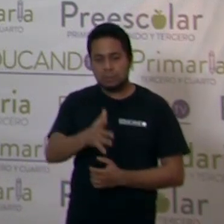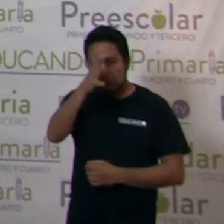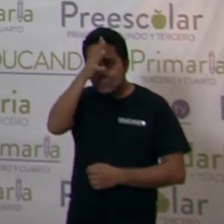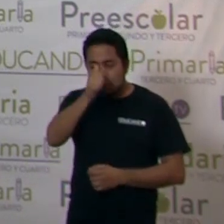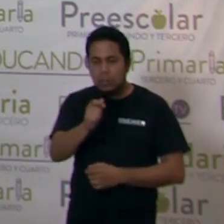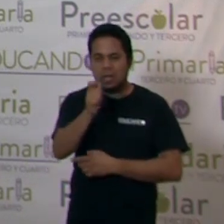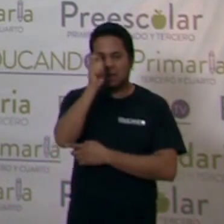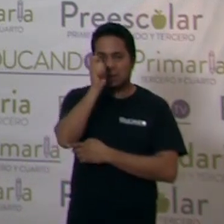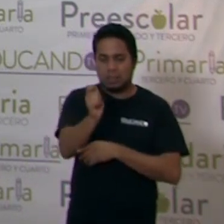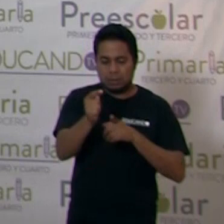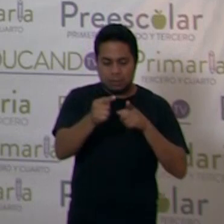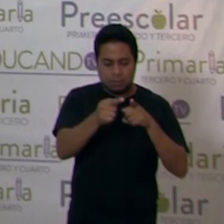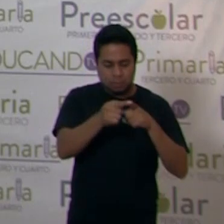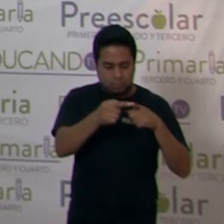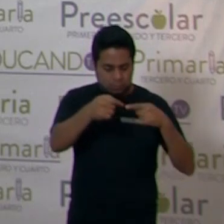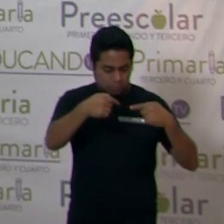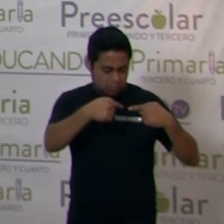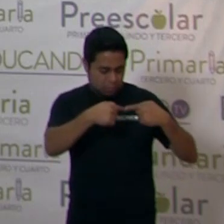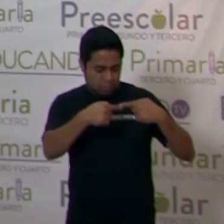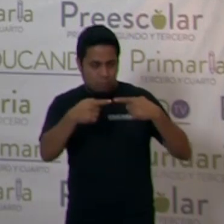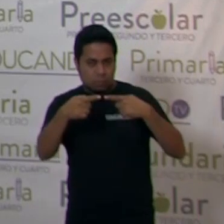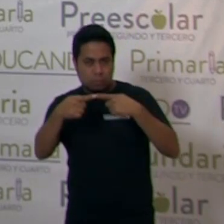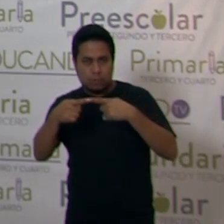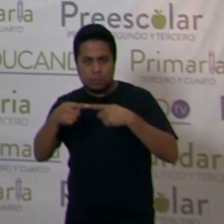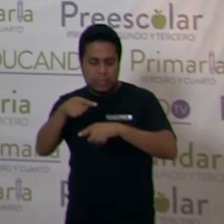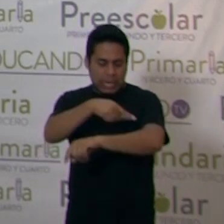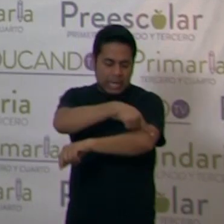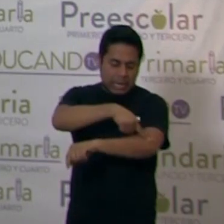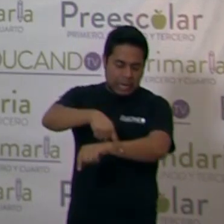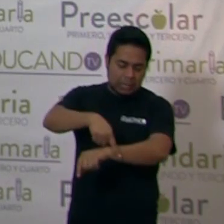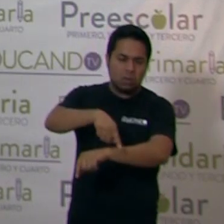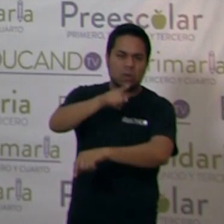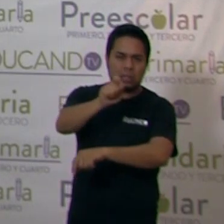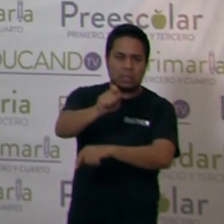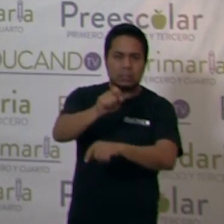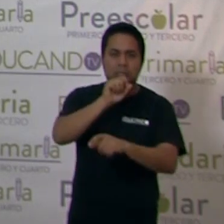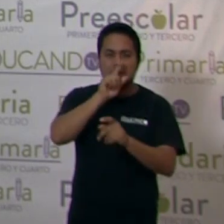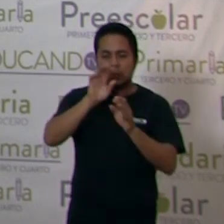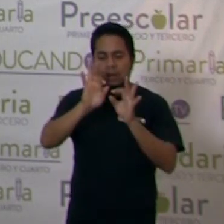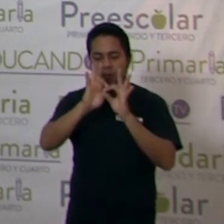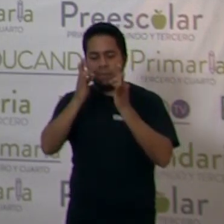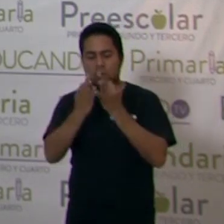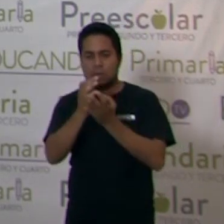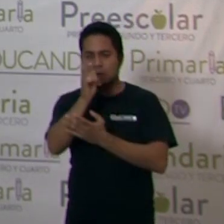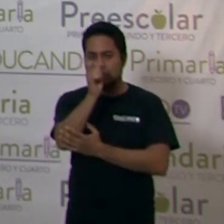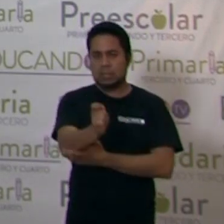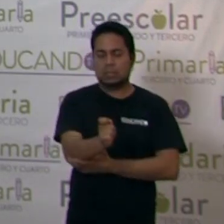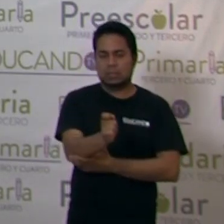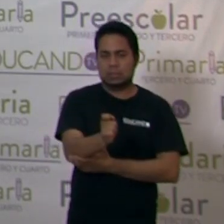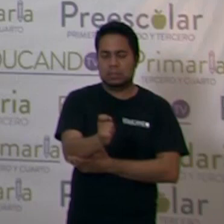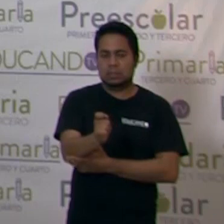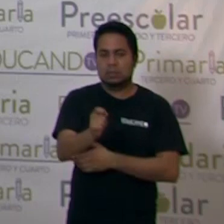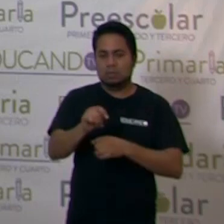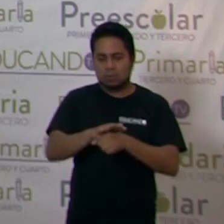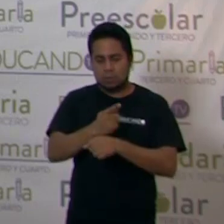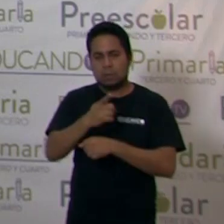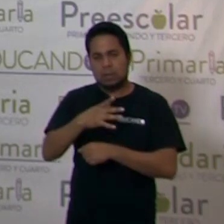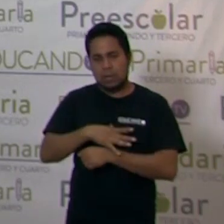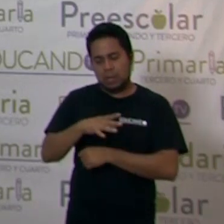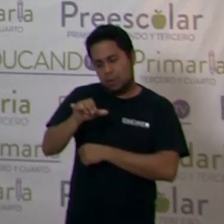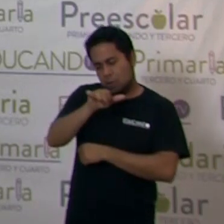vértice que es un lado y que que es una figura Sí porque va a haber otros